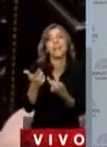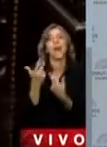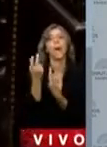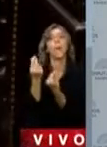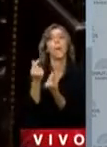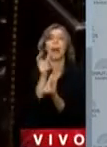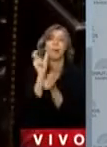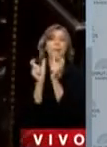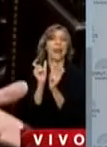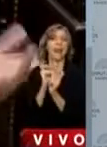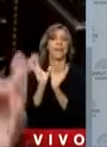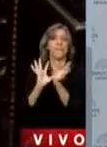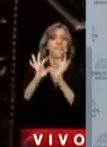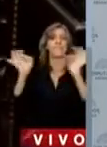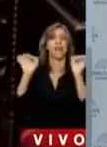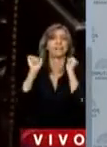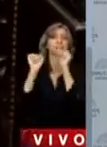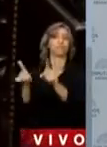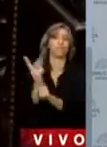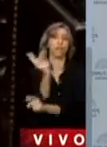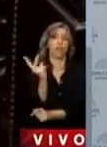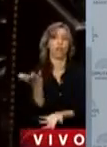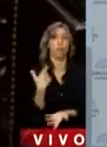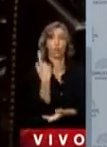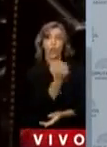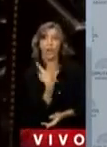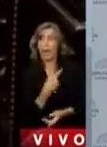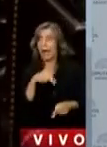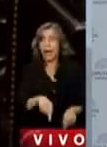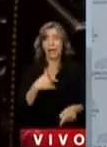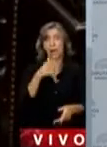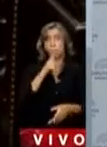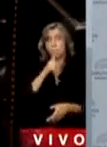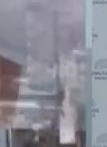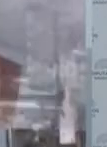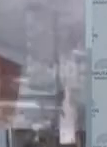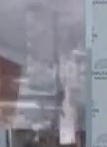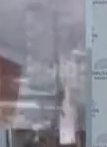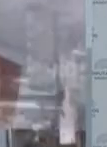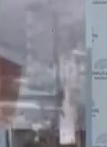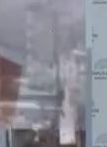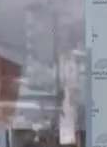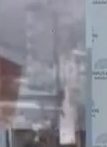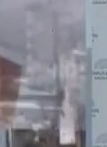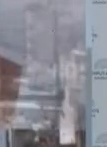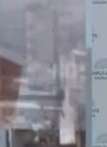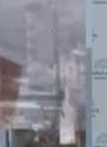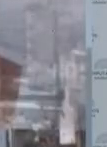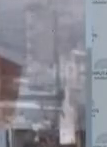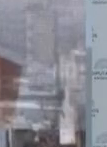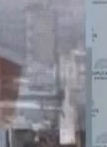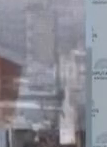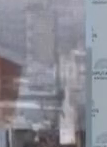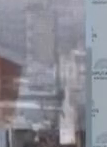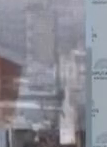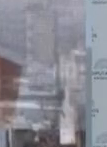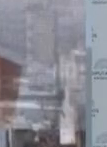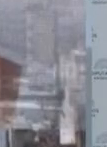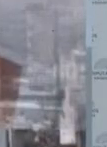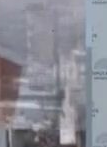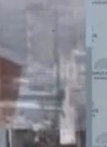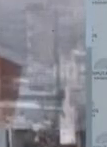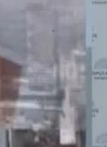diputados opositores le recriminaron esas declaraciones Ah pero se las recriminaron en el recinto Pablo ahora recién les dijeron hablaron de